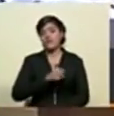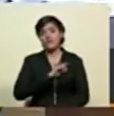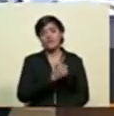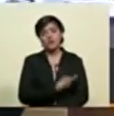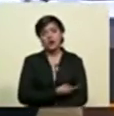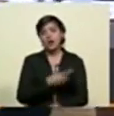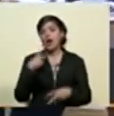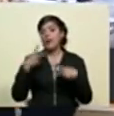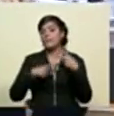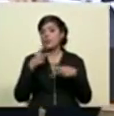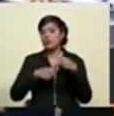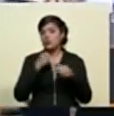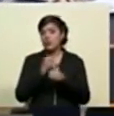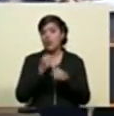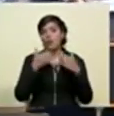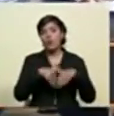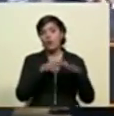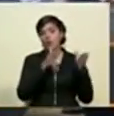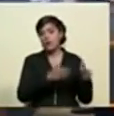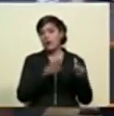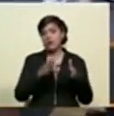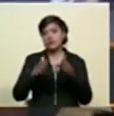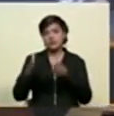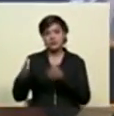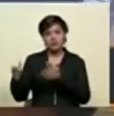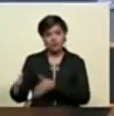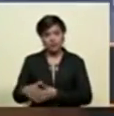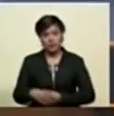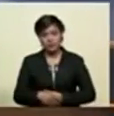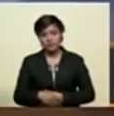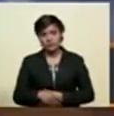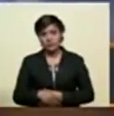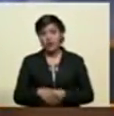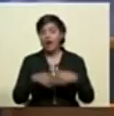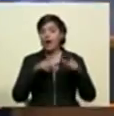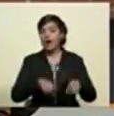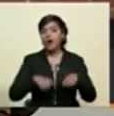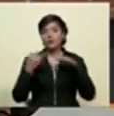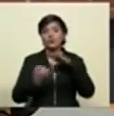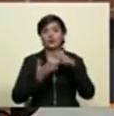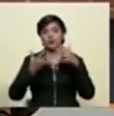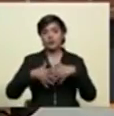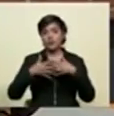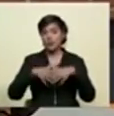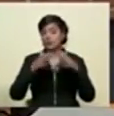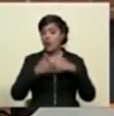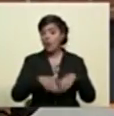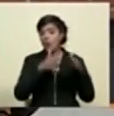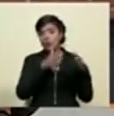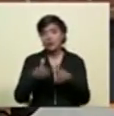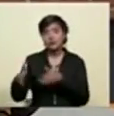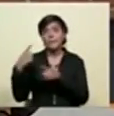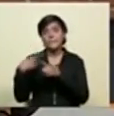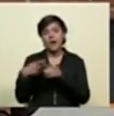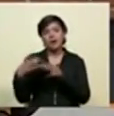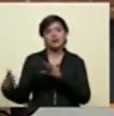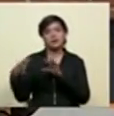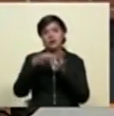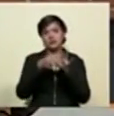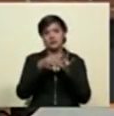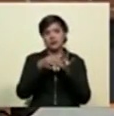el productor primario organizado de manera orgánica, la agroindustria organizada y enlazada con el sector